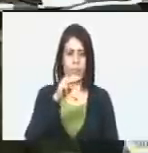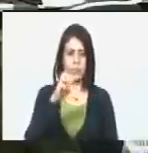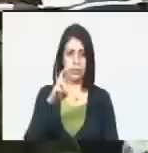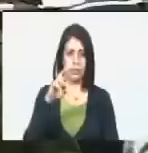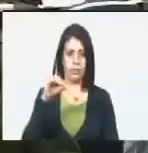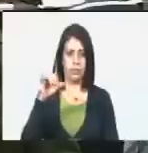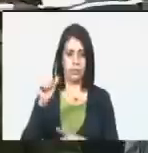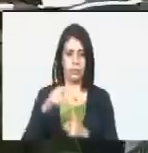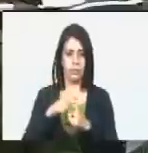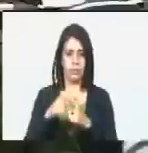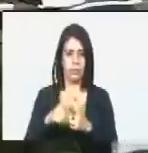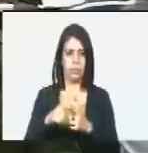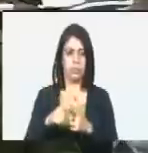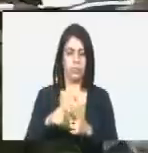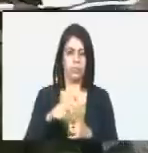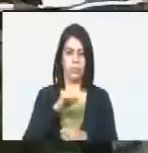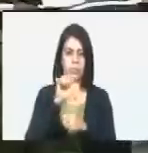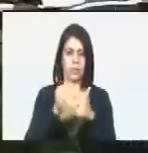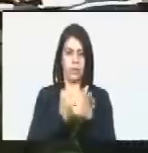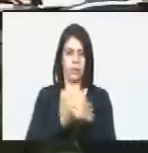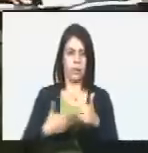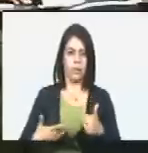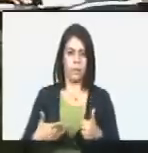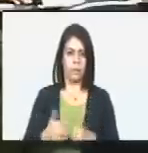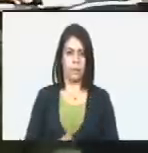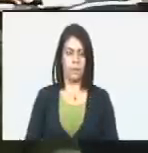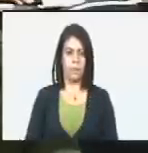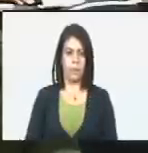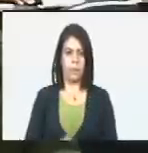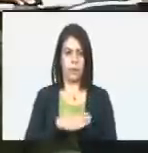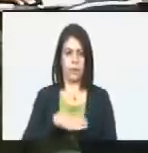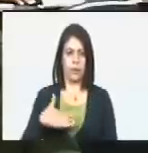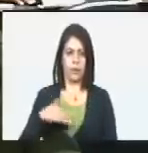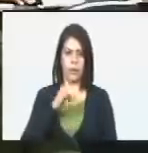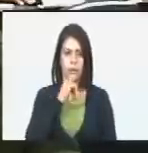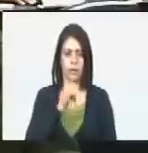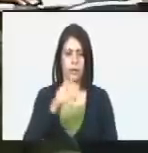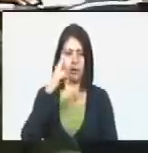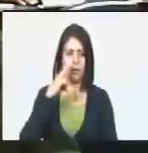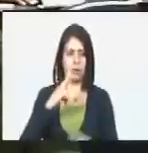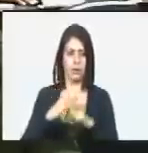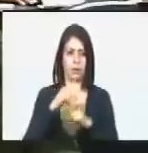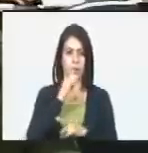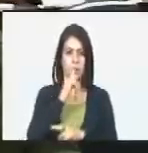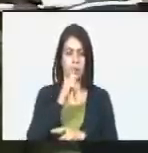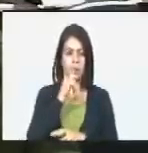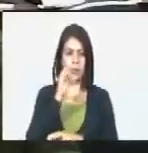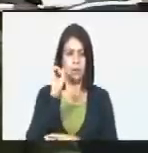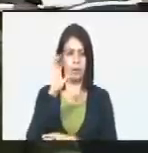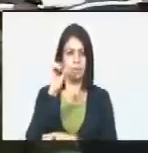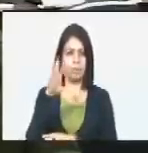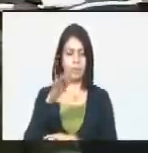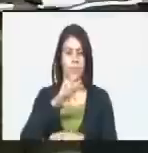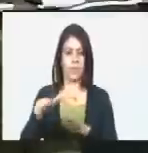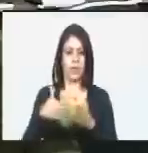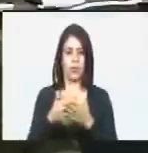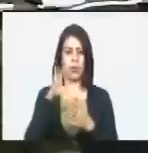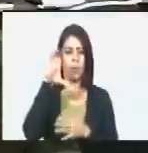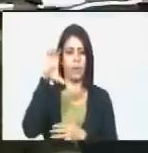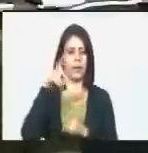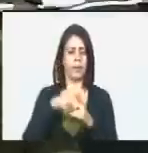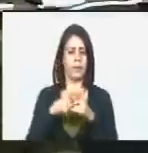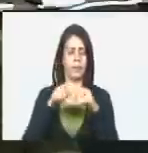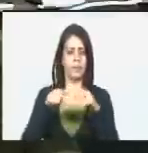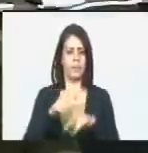revolución, segunda vicepresidenta. Quiero informar a esta honorable Asamblea y a todo el país que